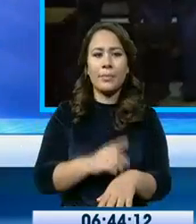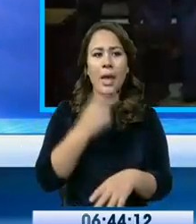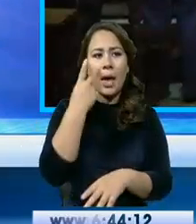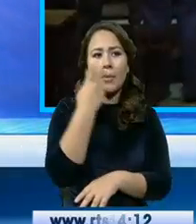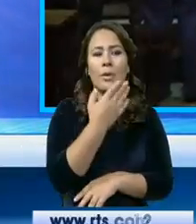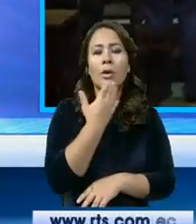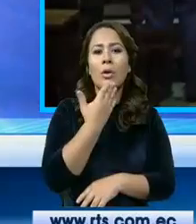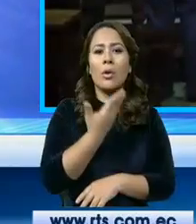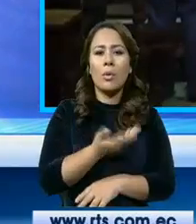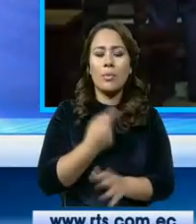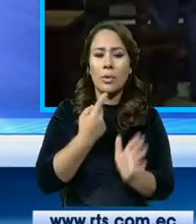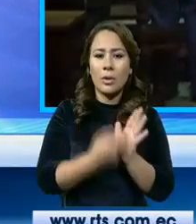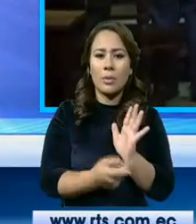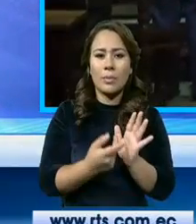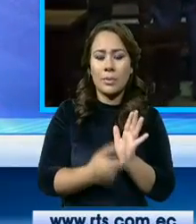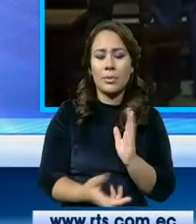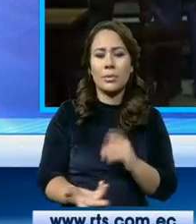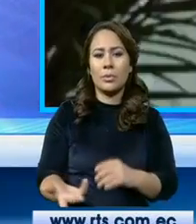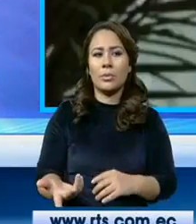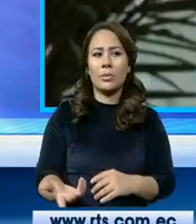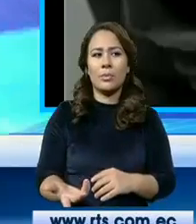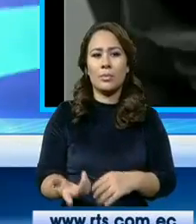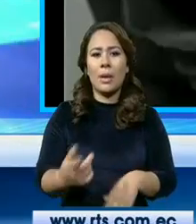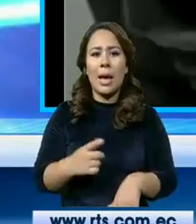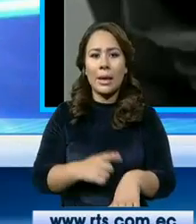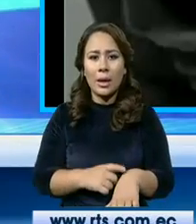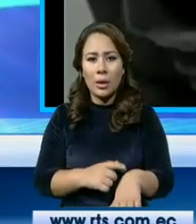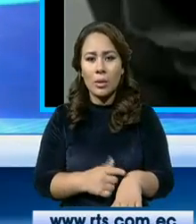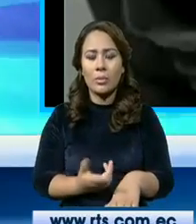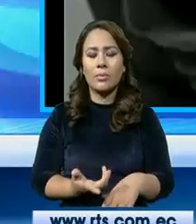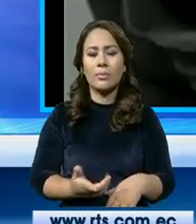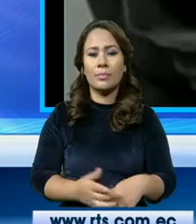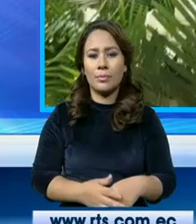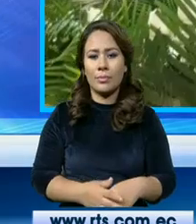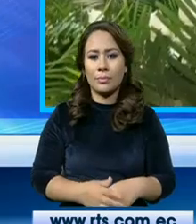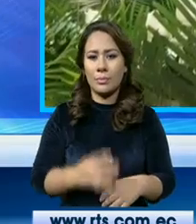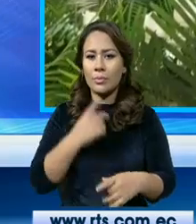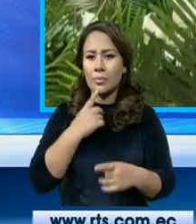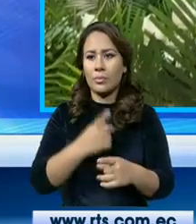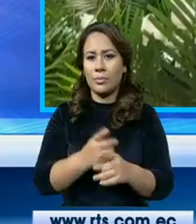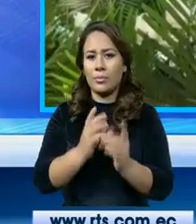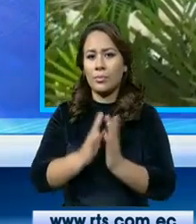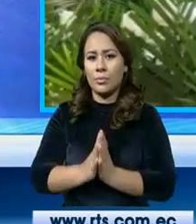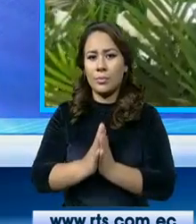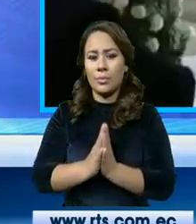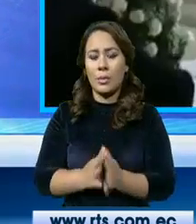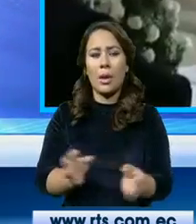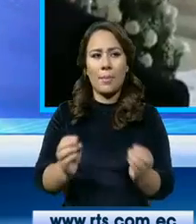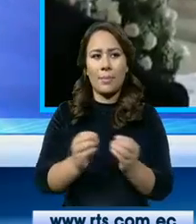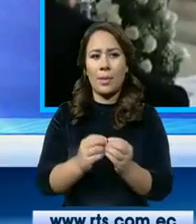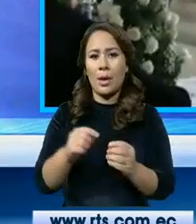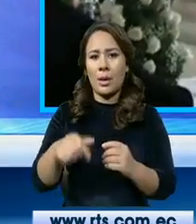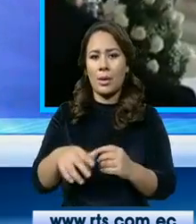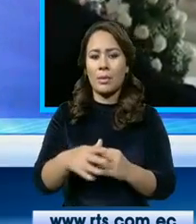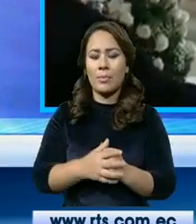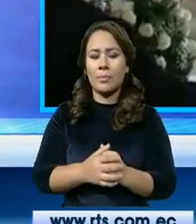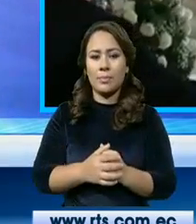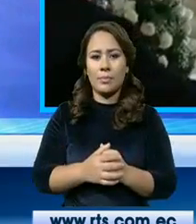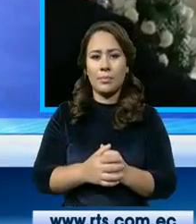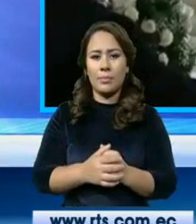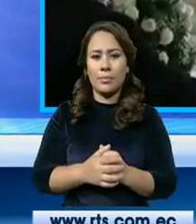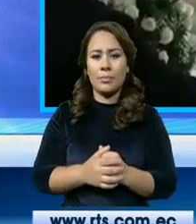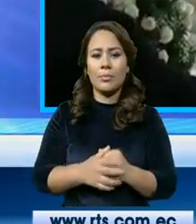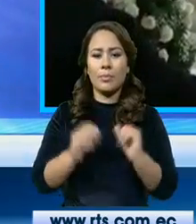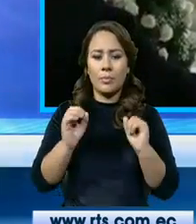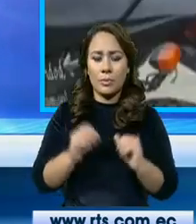murió esta menor apenas de tan solo 10 años. El cuerpo aún no llega a la iglesia donde la están velando, donde sería Santa Mariana de